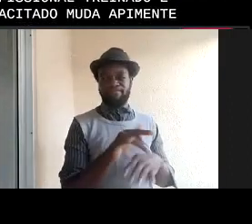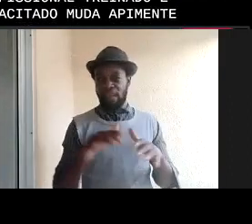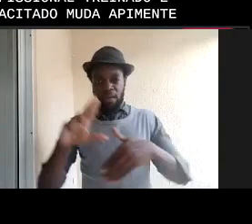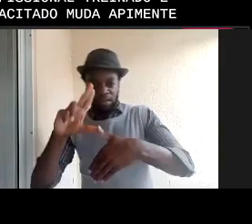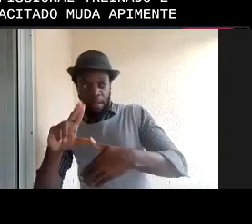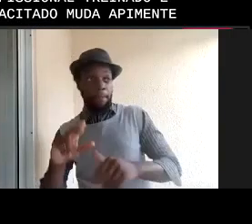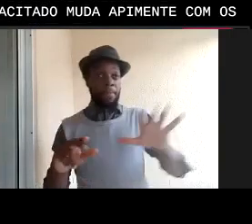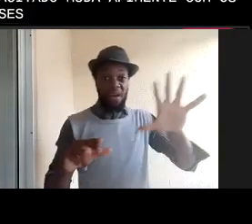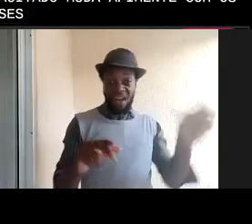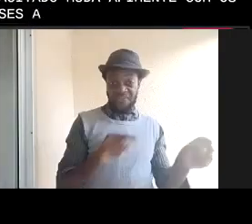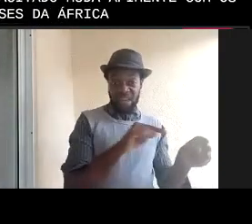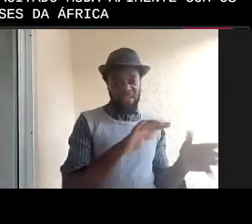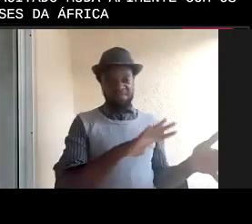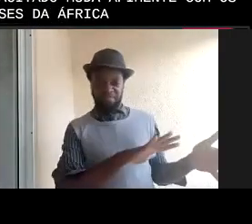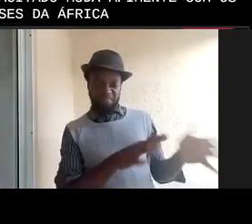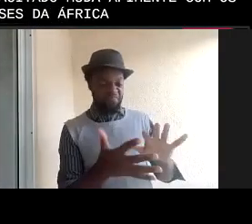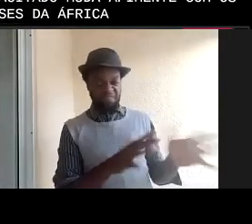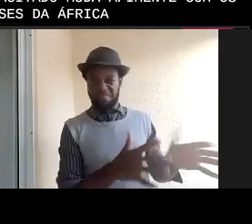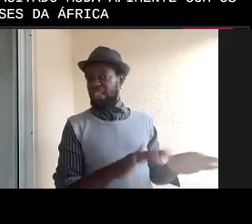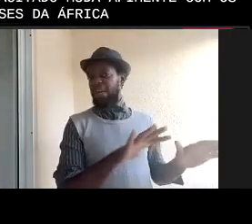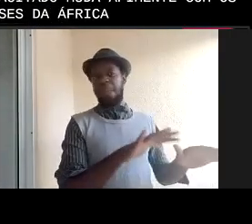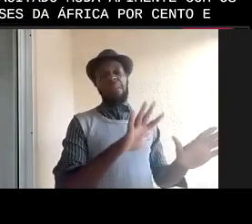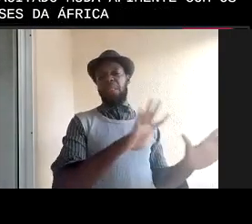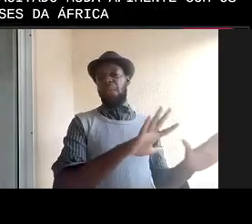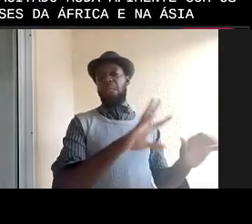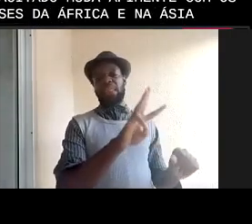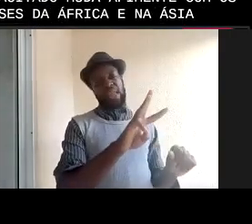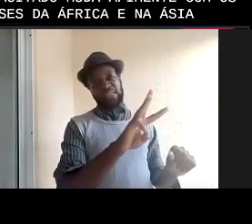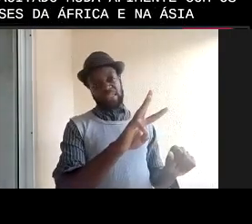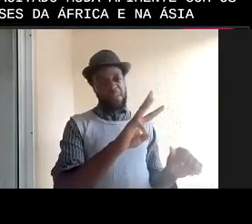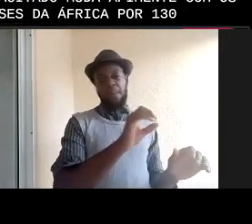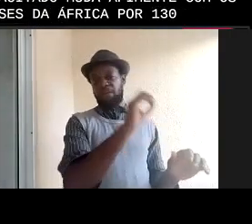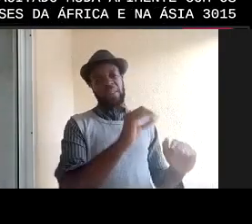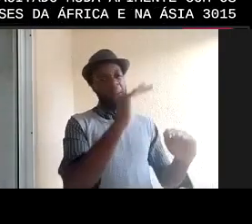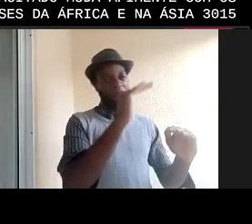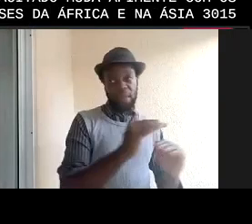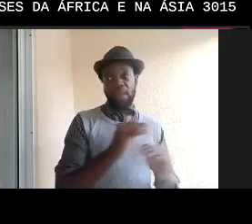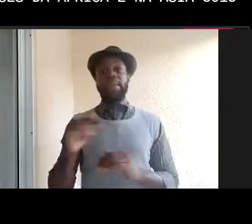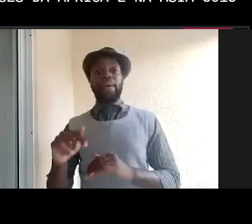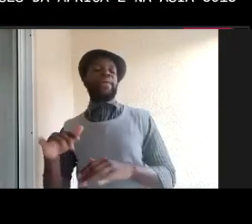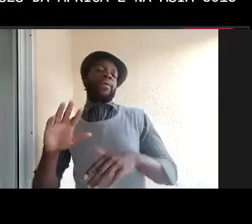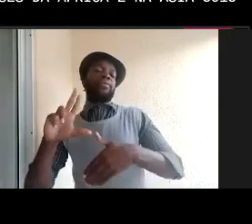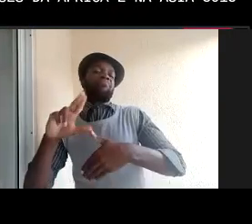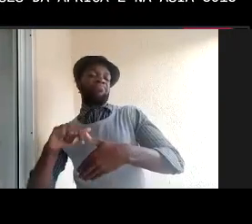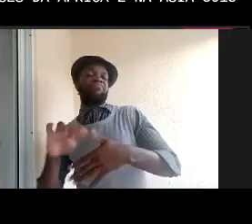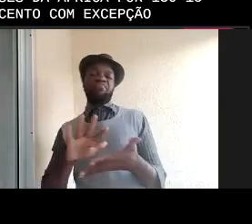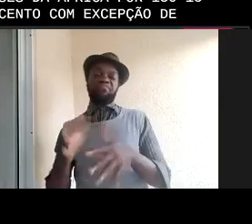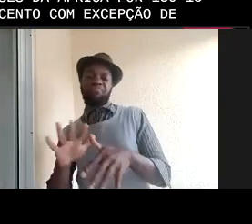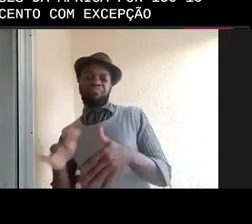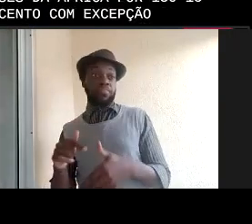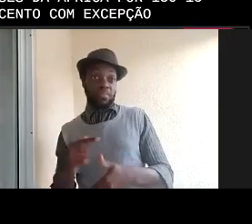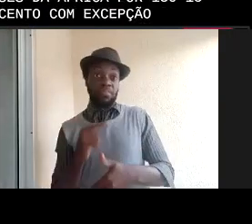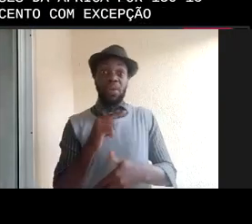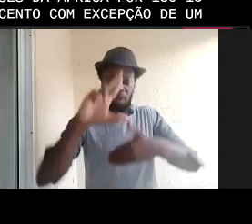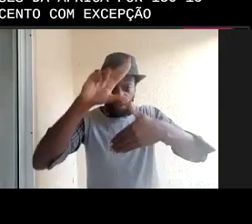13 al 94% y Asia de un 30 a un 100%, con excepción de Haití en un